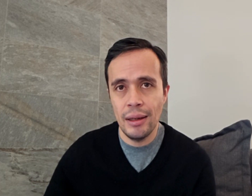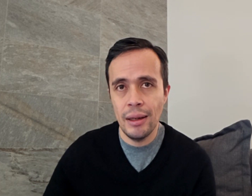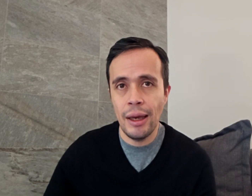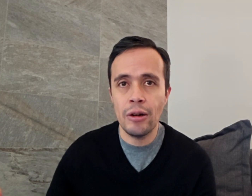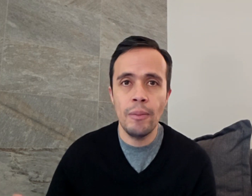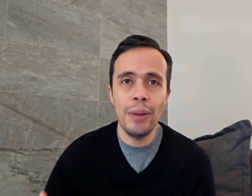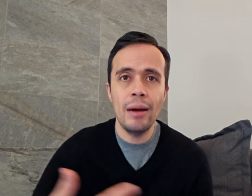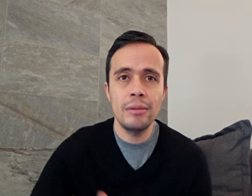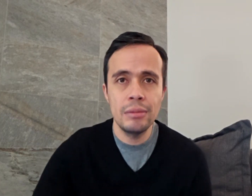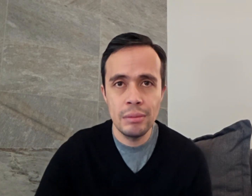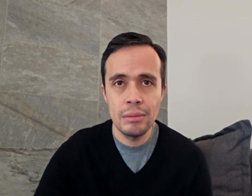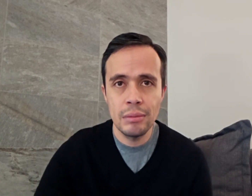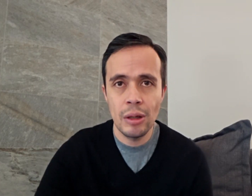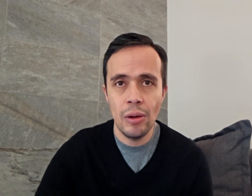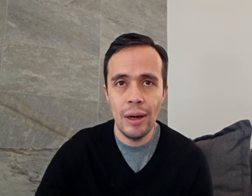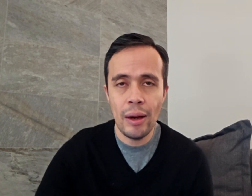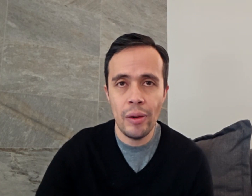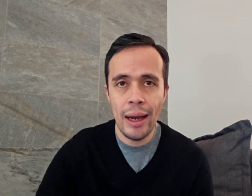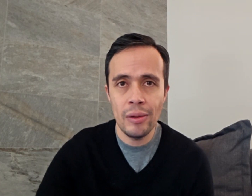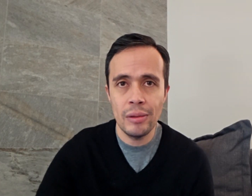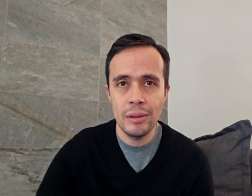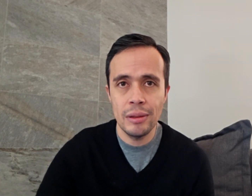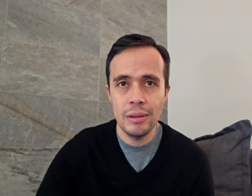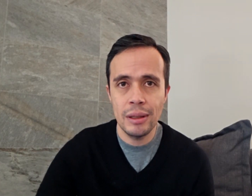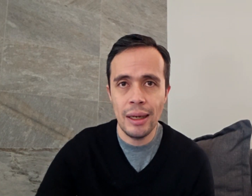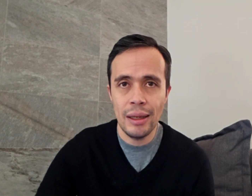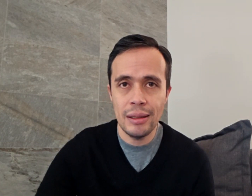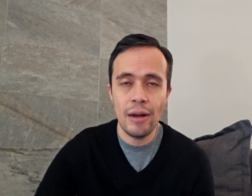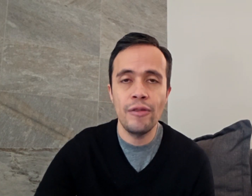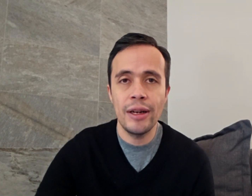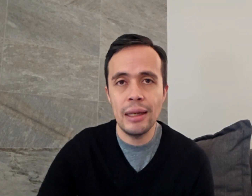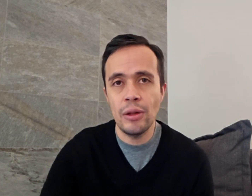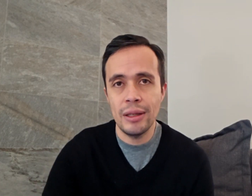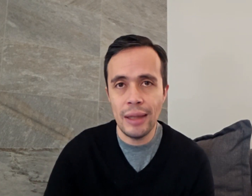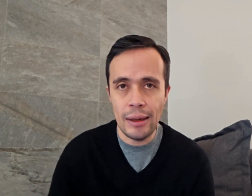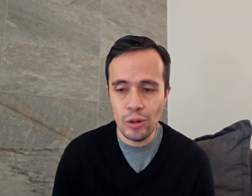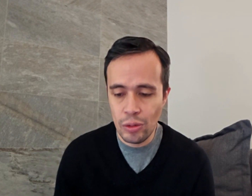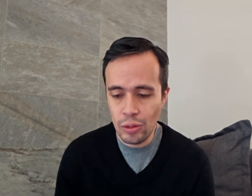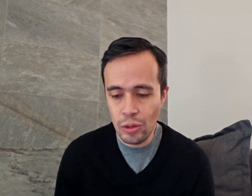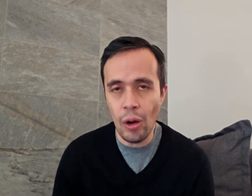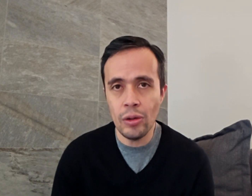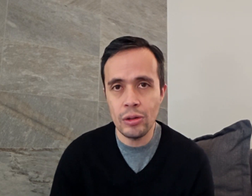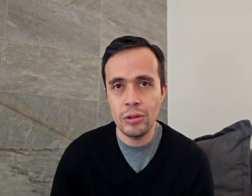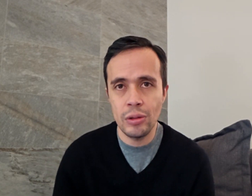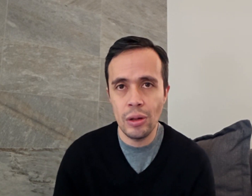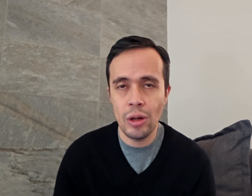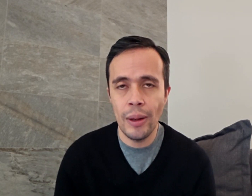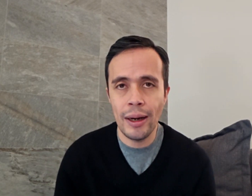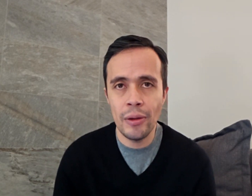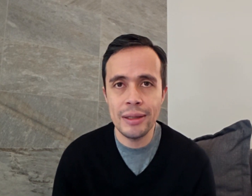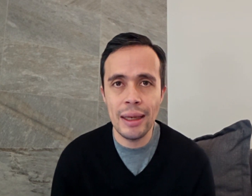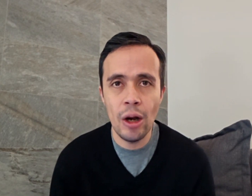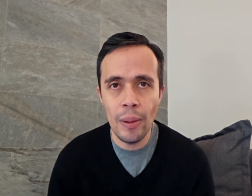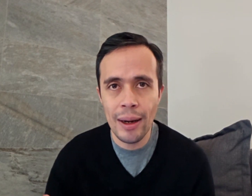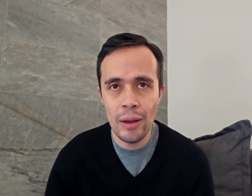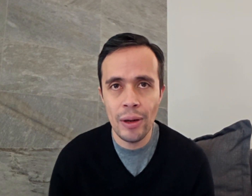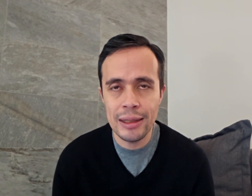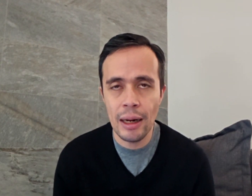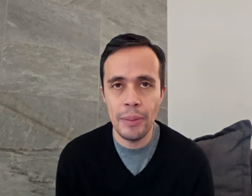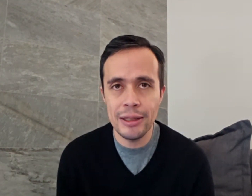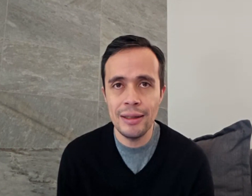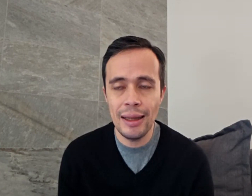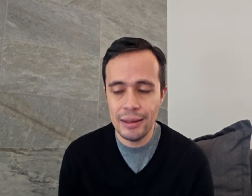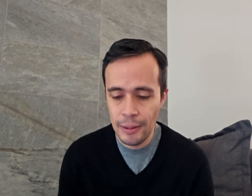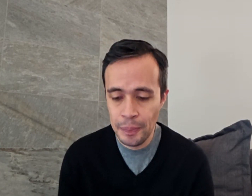Federalista y rompieron con la CONAGO, que es la conferencia en donde están todos los gobernadores y